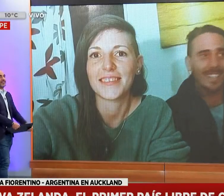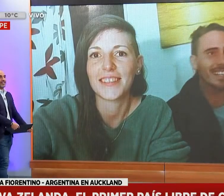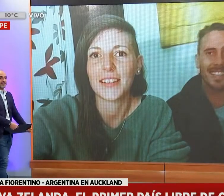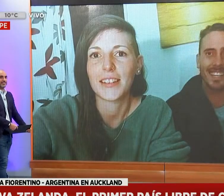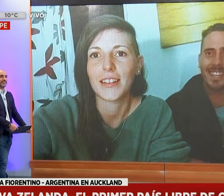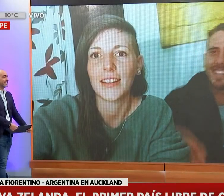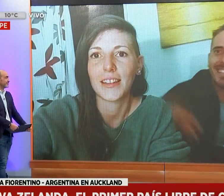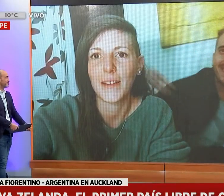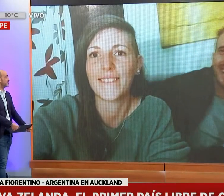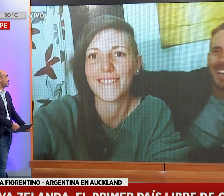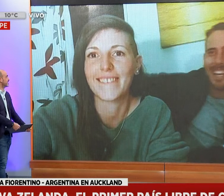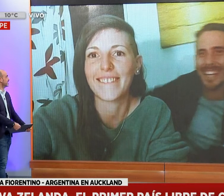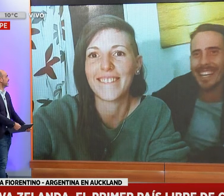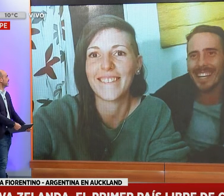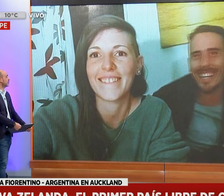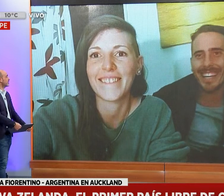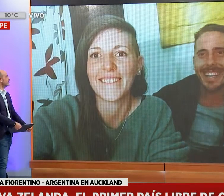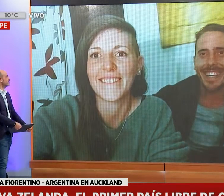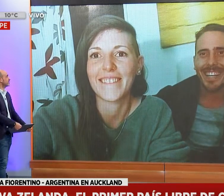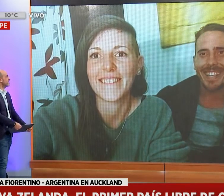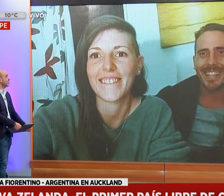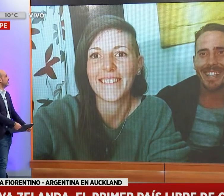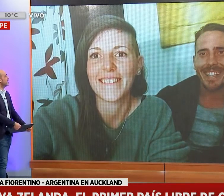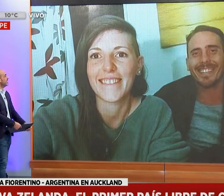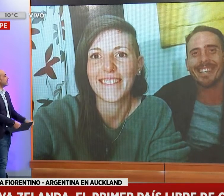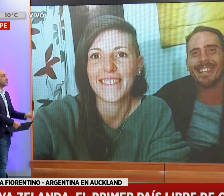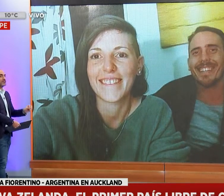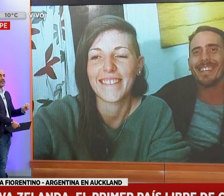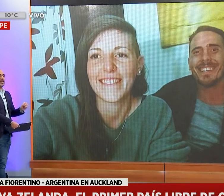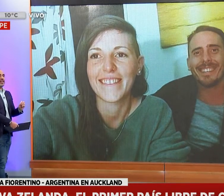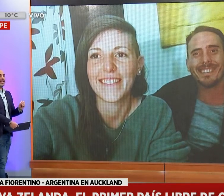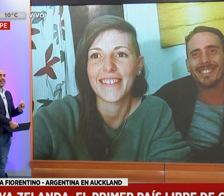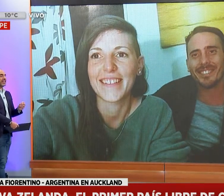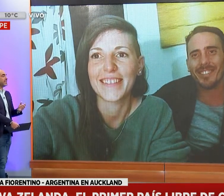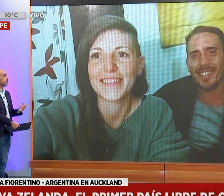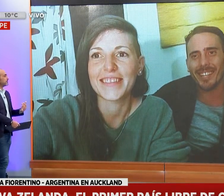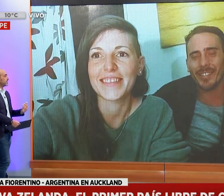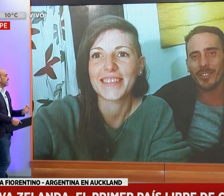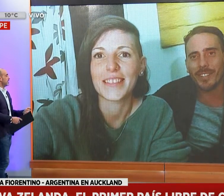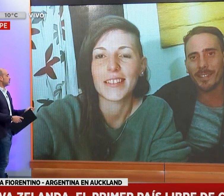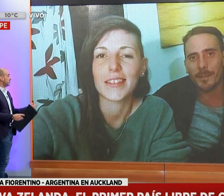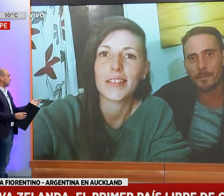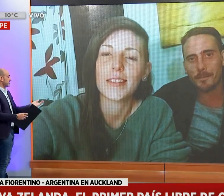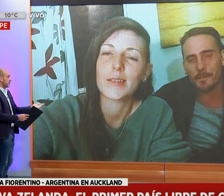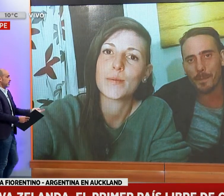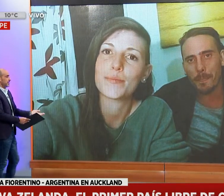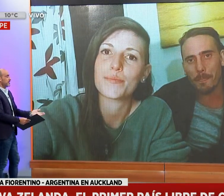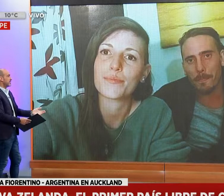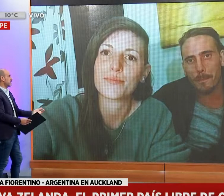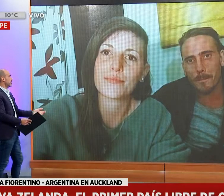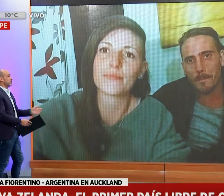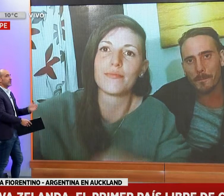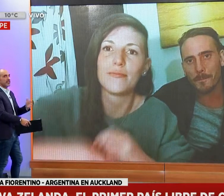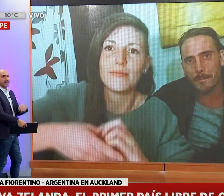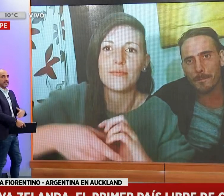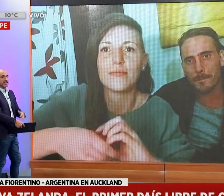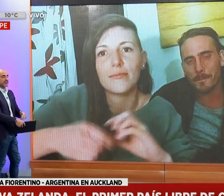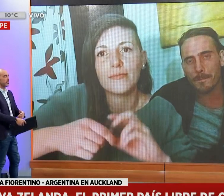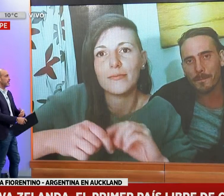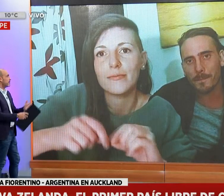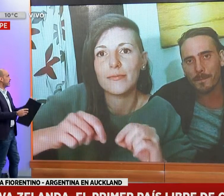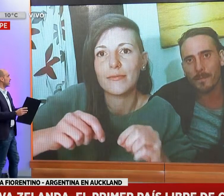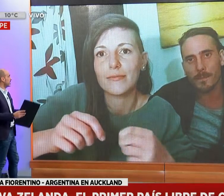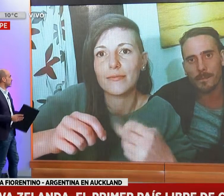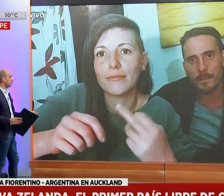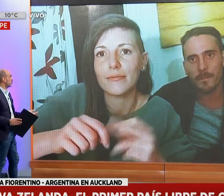Ah, mirá, ok, sí, perfecto. Sí. Todo redondito salió. Y escúchenme, ustedes que saben lo que está pasando, no solo en la Argentina,